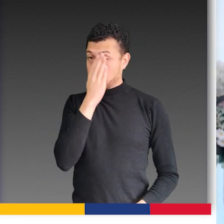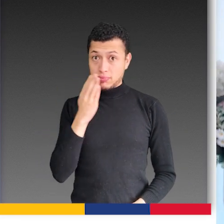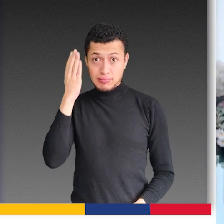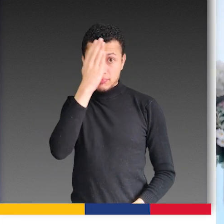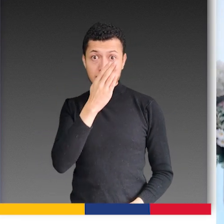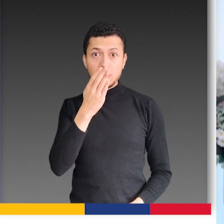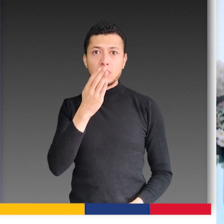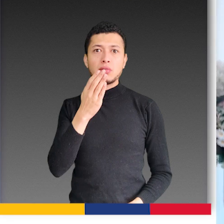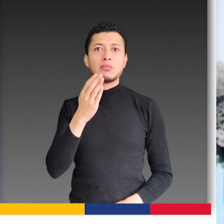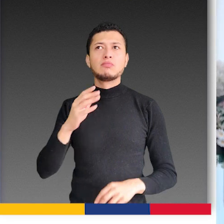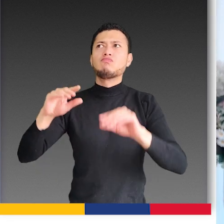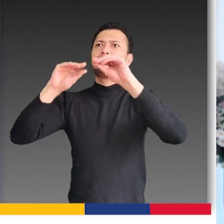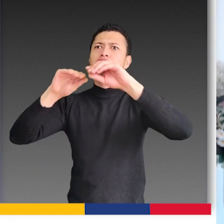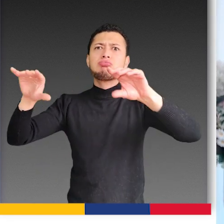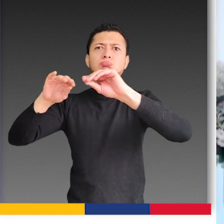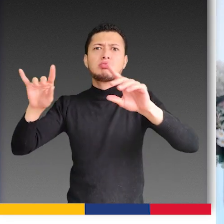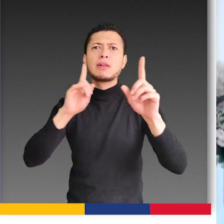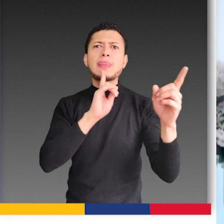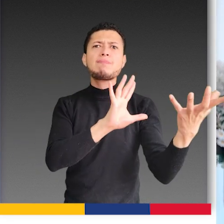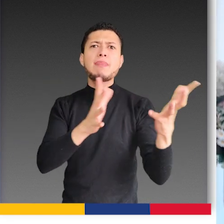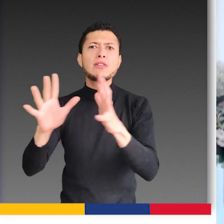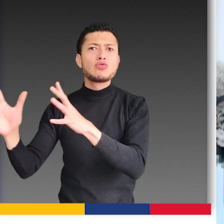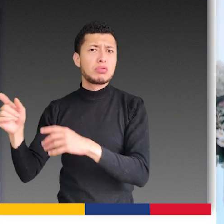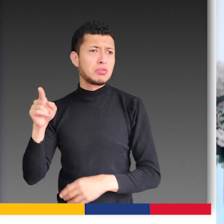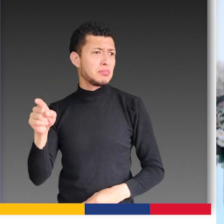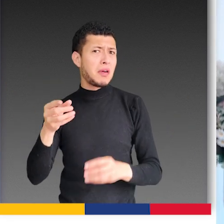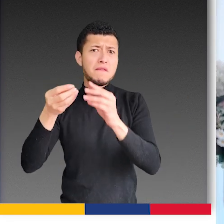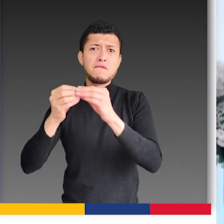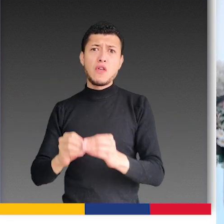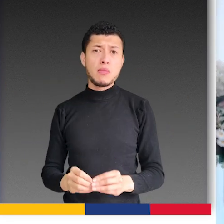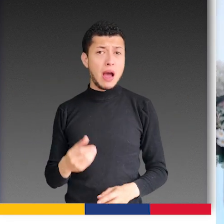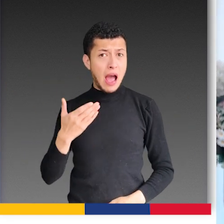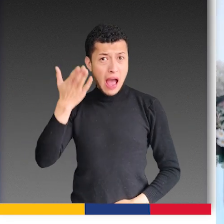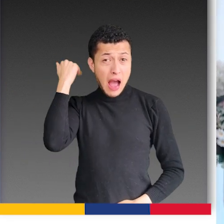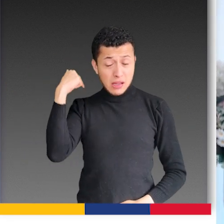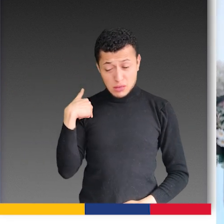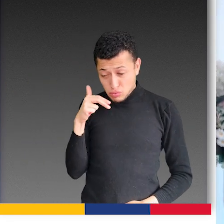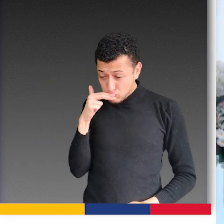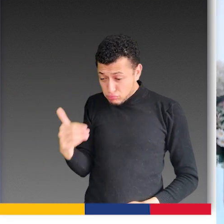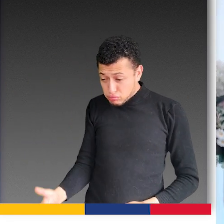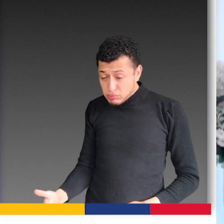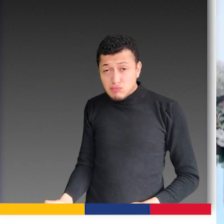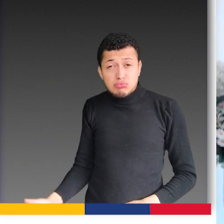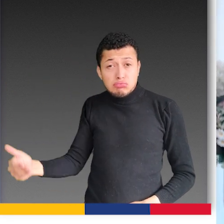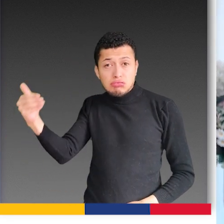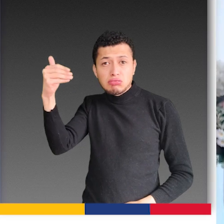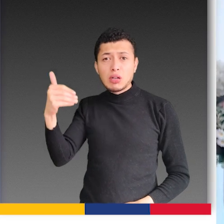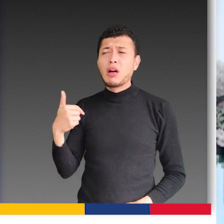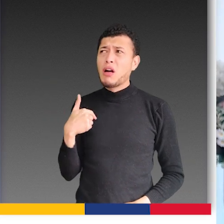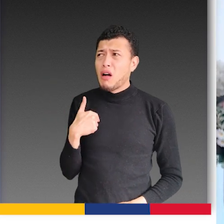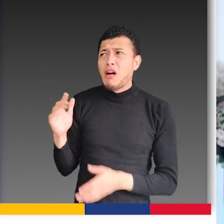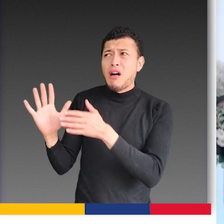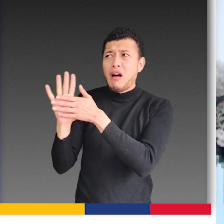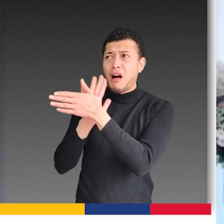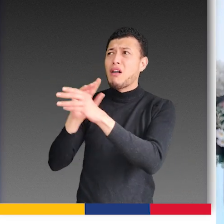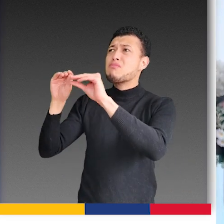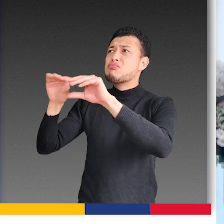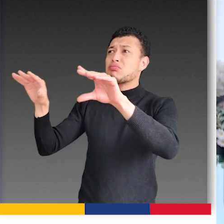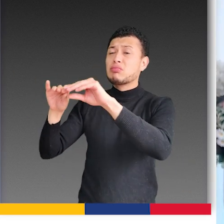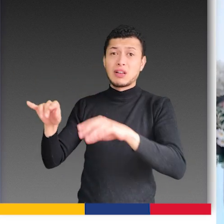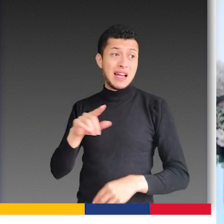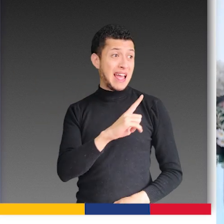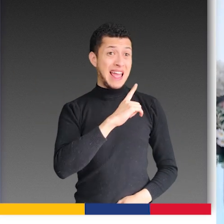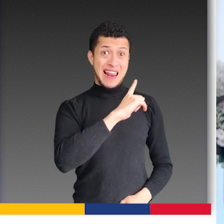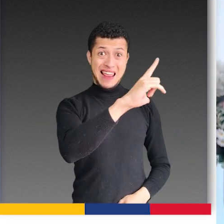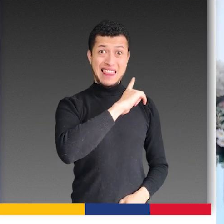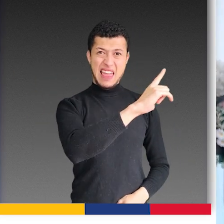este país, los mensajes cambiaron a decir una narrativa que había escuchado desde